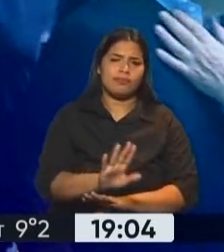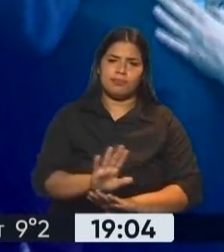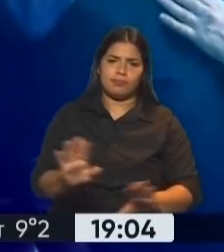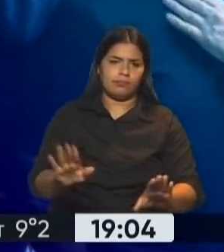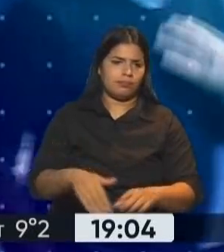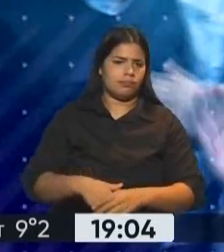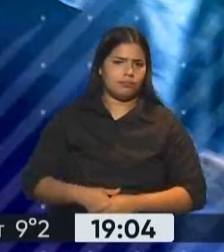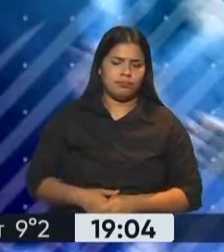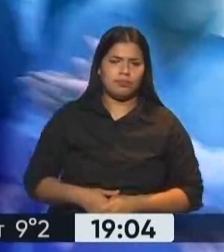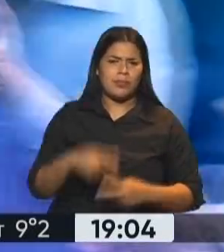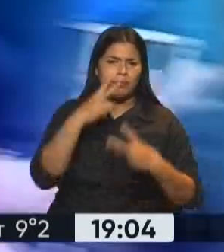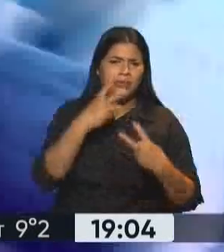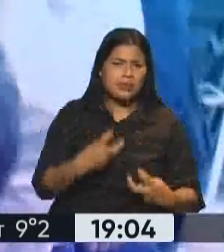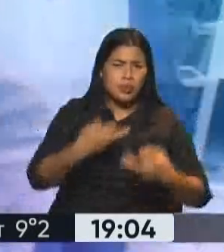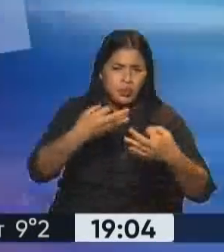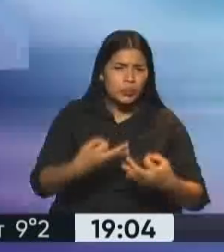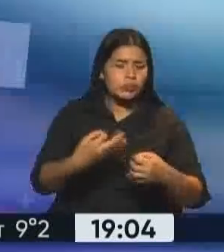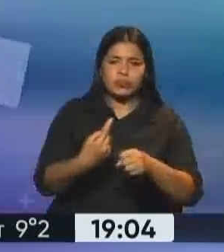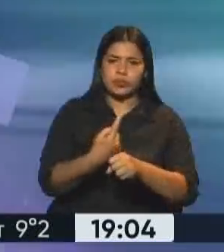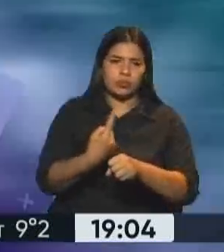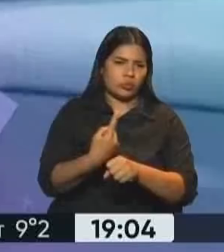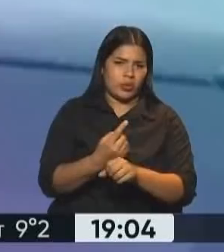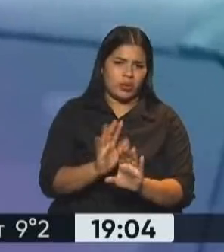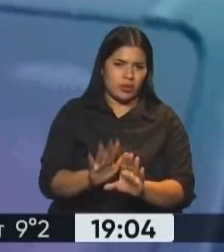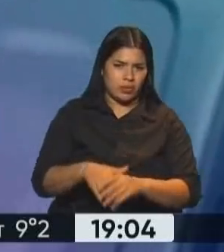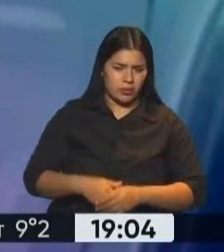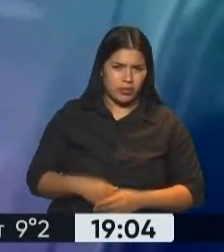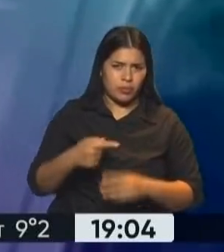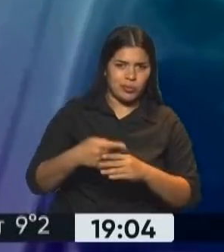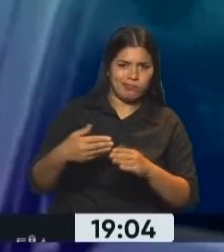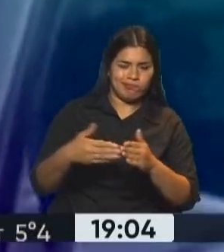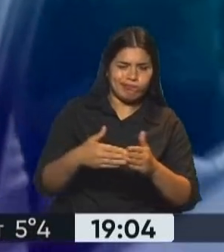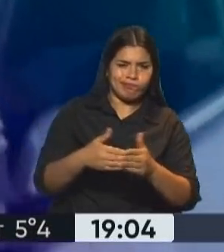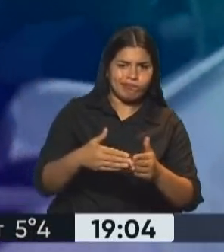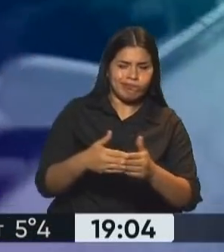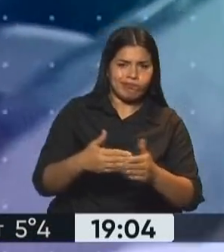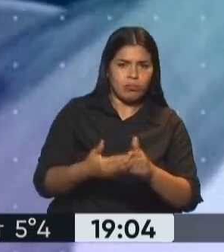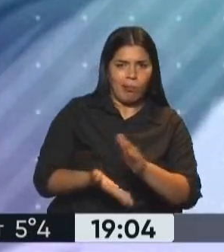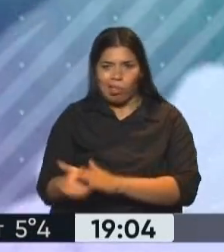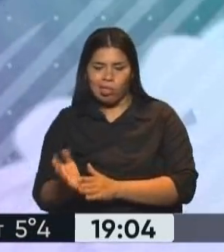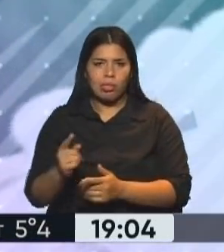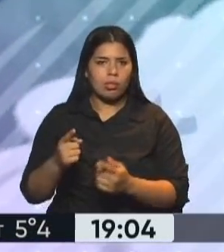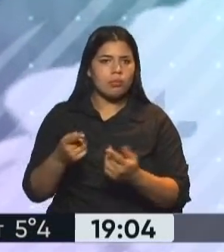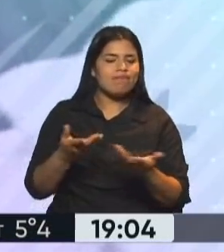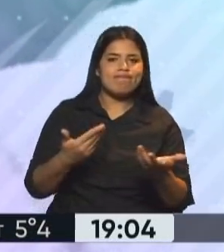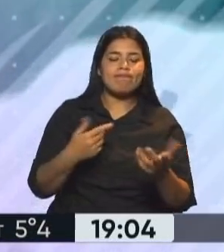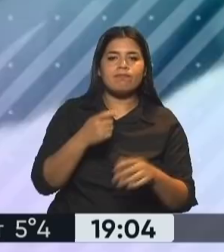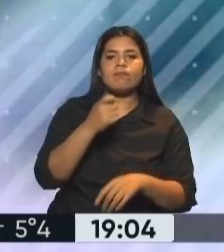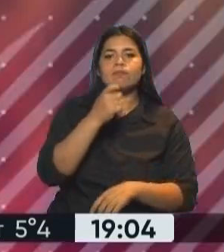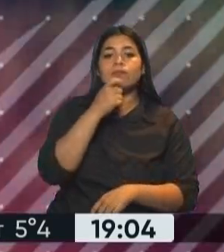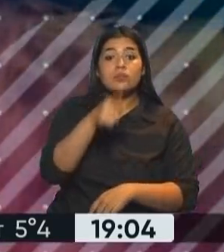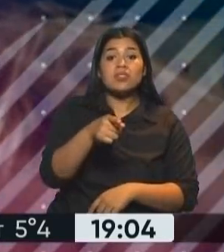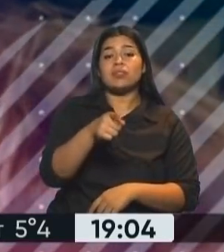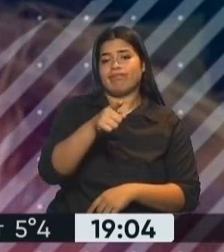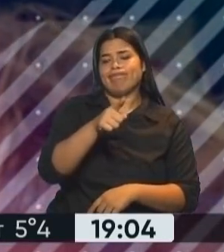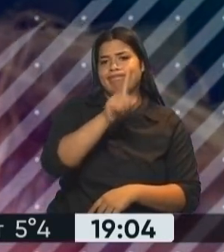entorpecimiento de la investigación y que eventualmente pueda evadirla. Y a posteriori, de si se ordena su